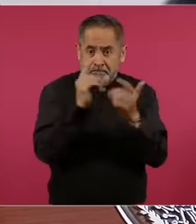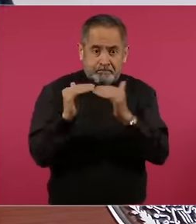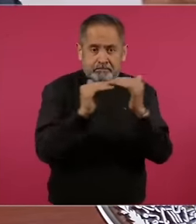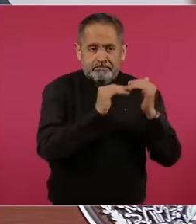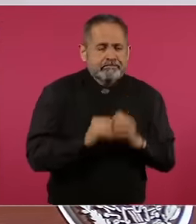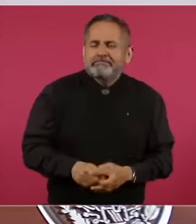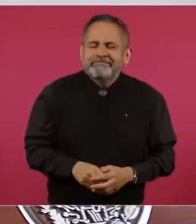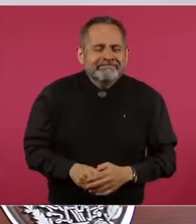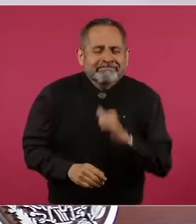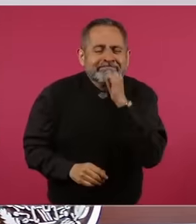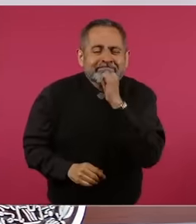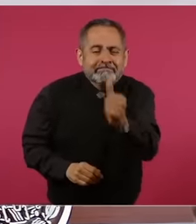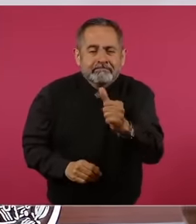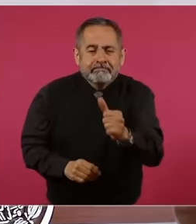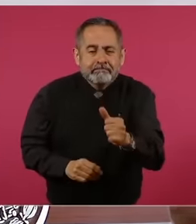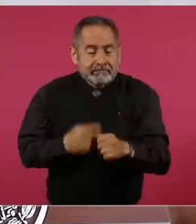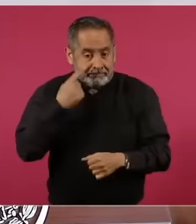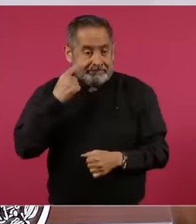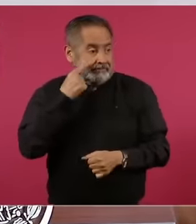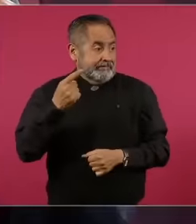Salinas le dijo: